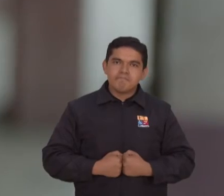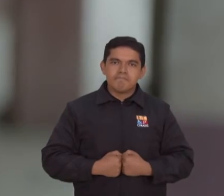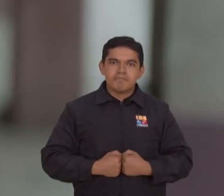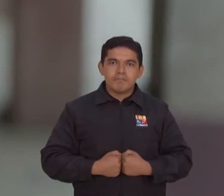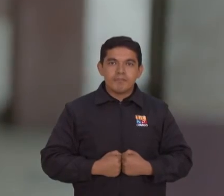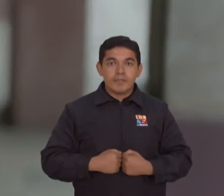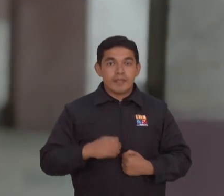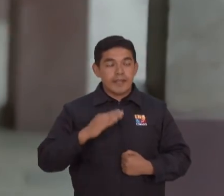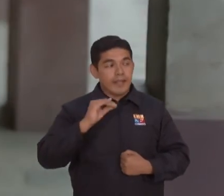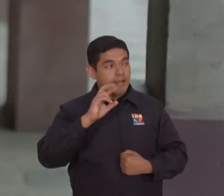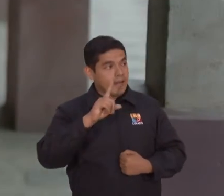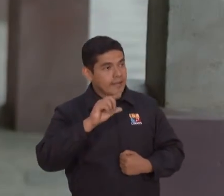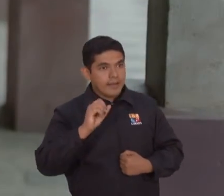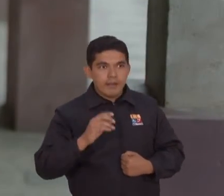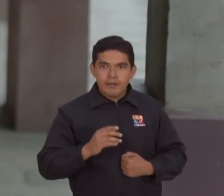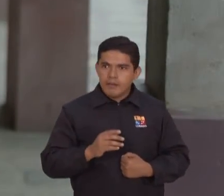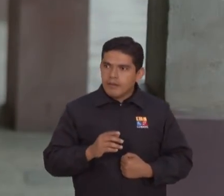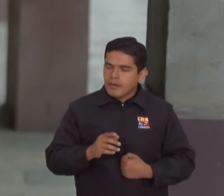¿Clarita?